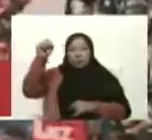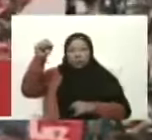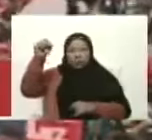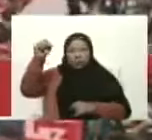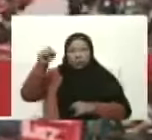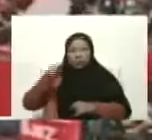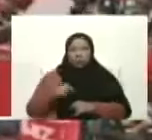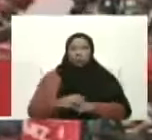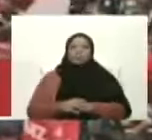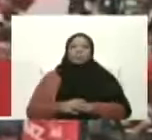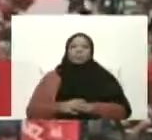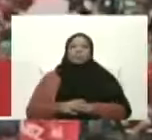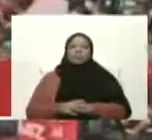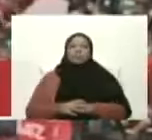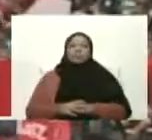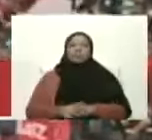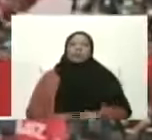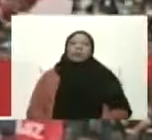Ese hombre